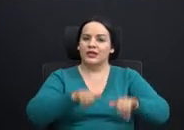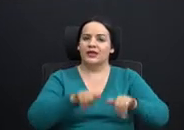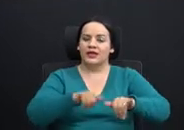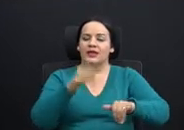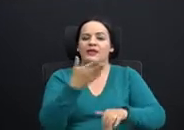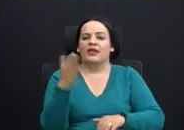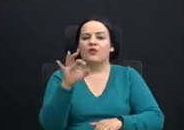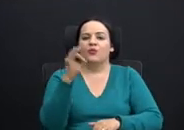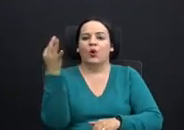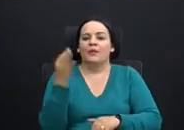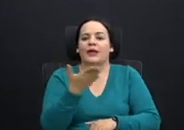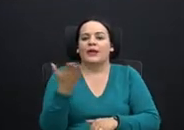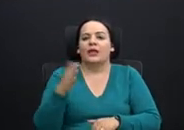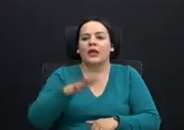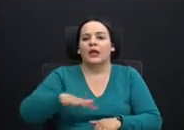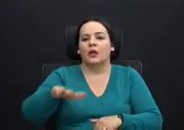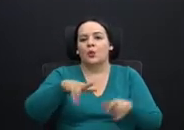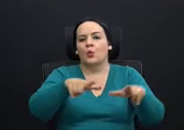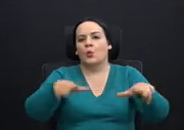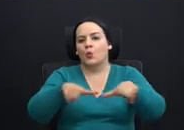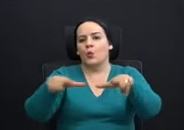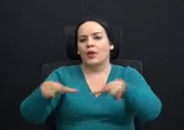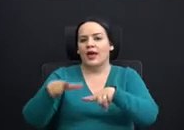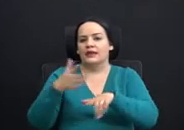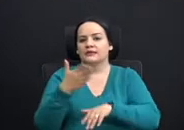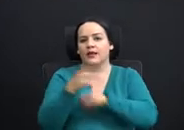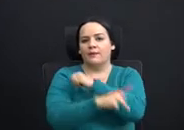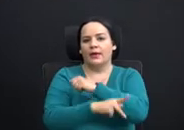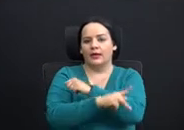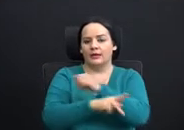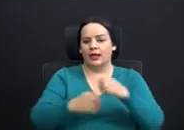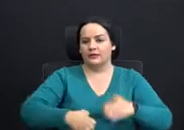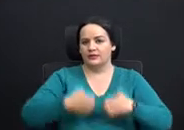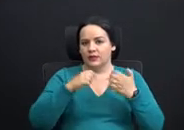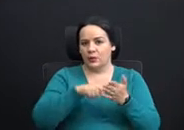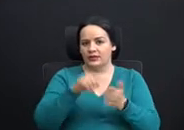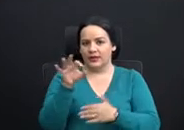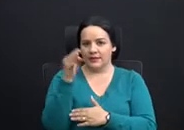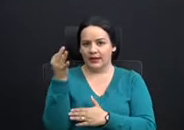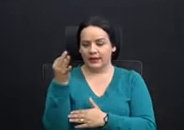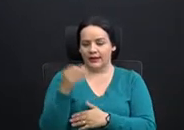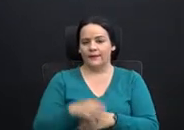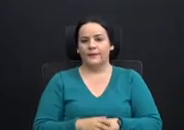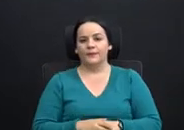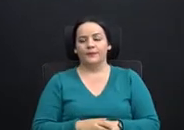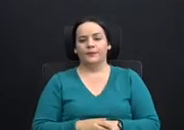forma y en qué lugares, en qué países ha existido de esta manera?